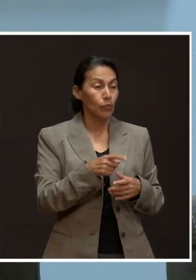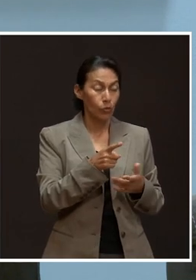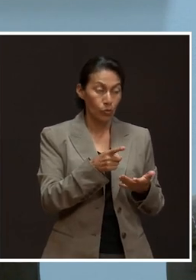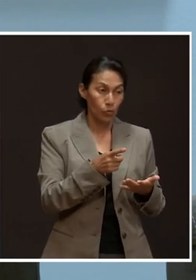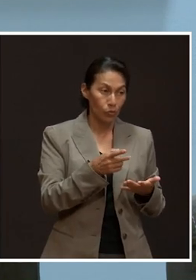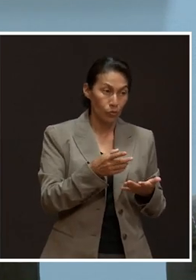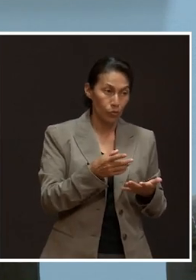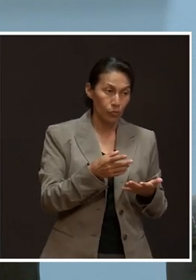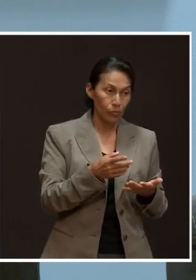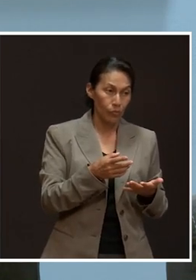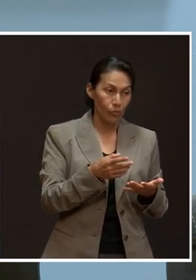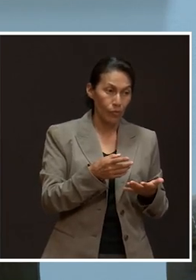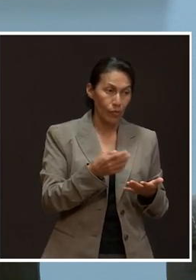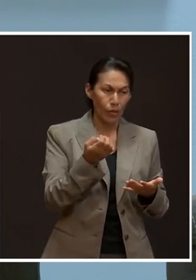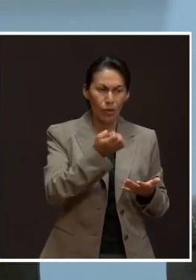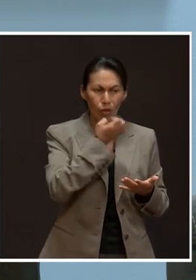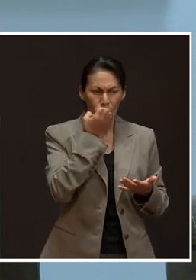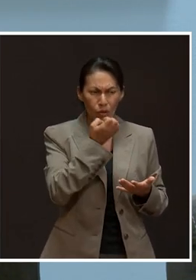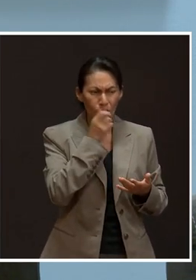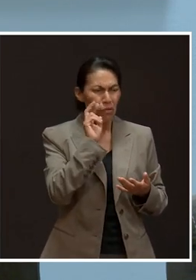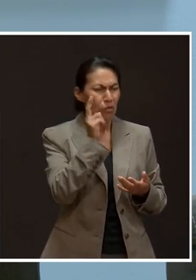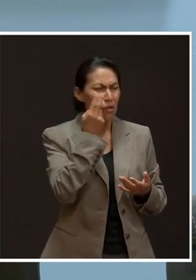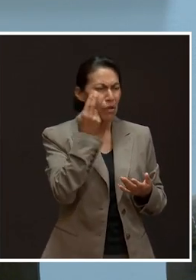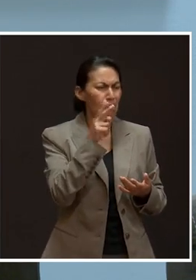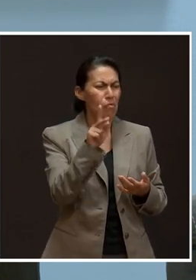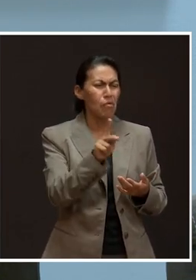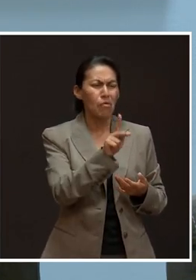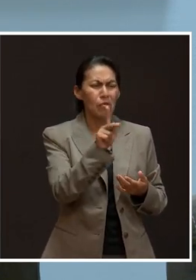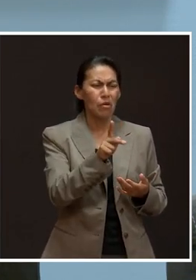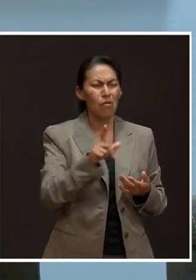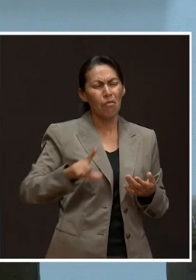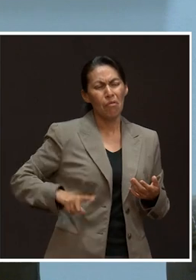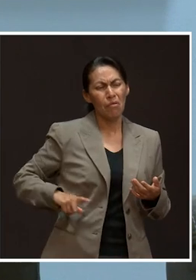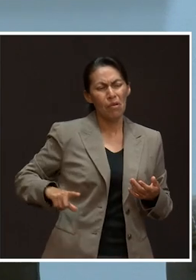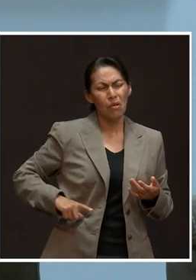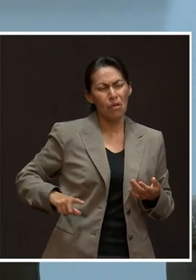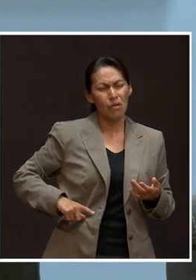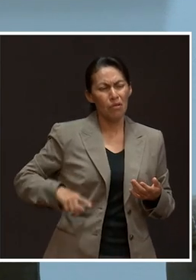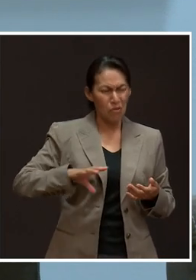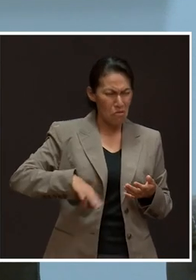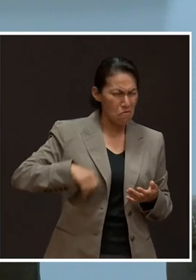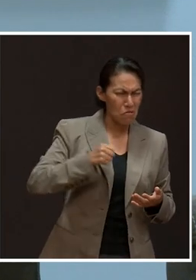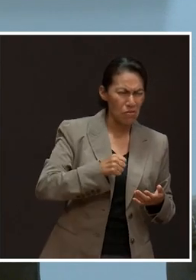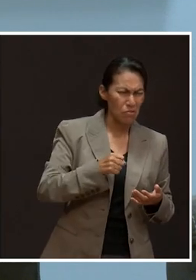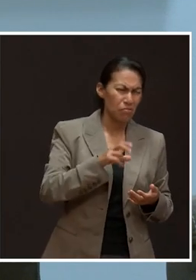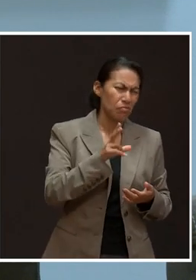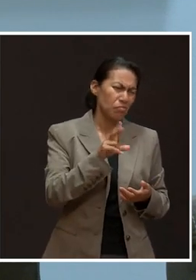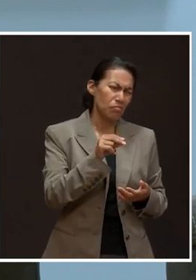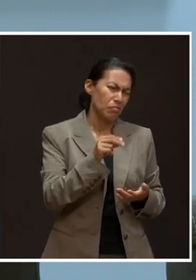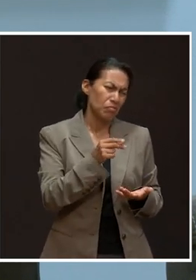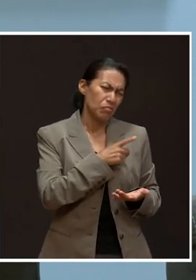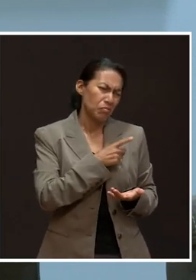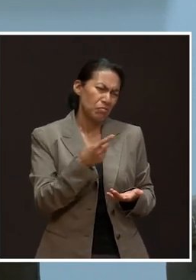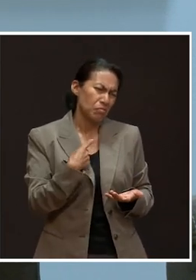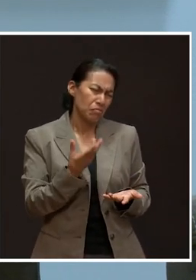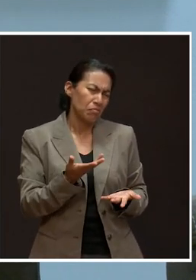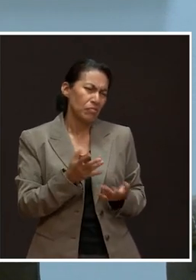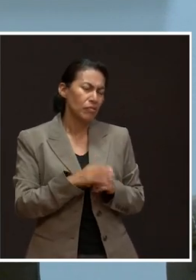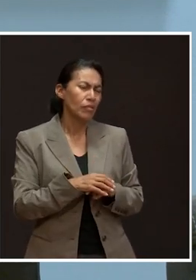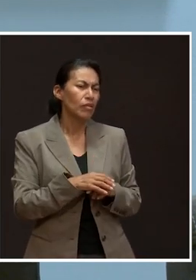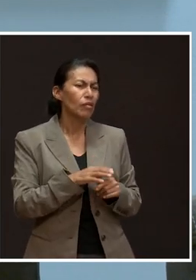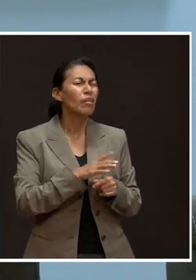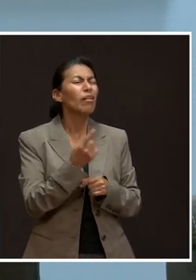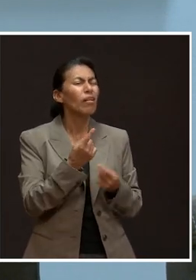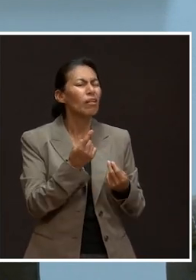en una institución pública donde no necesitas hacer tantos esfuerzos por estudiar? ¿Por qué? ¿Qué te